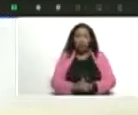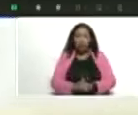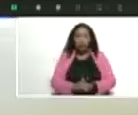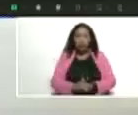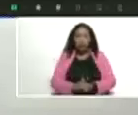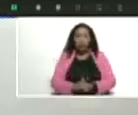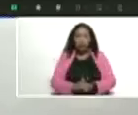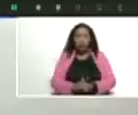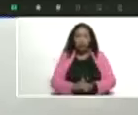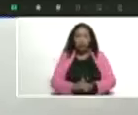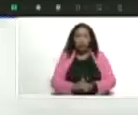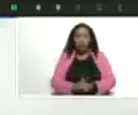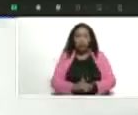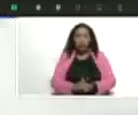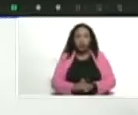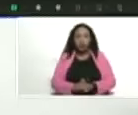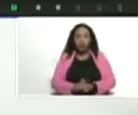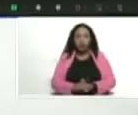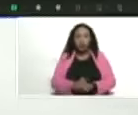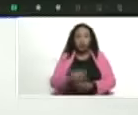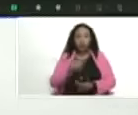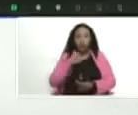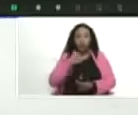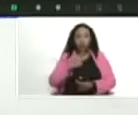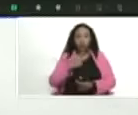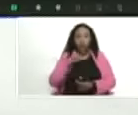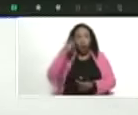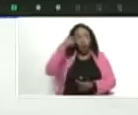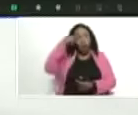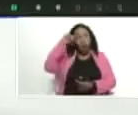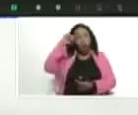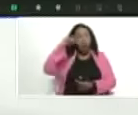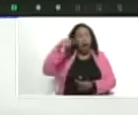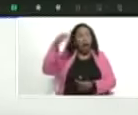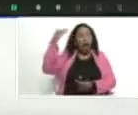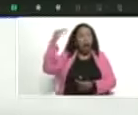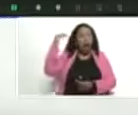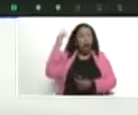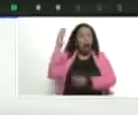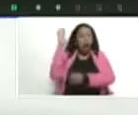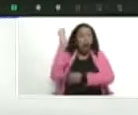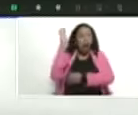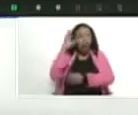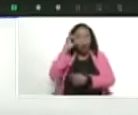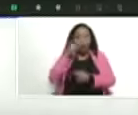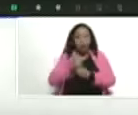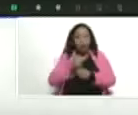Y así lo decía, lo recordaba en esa jornada